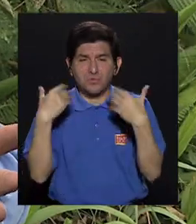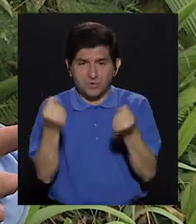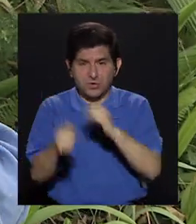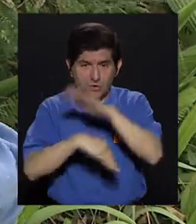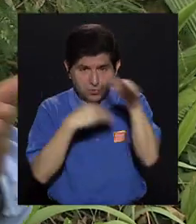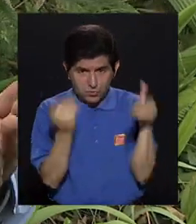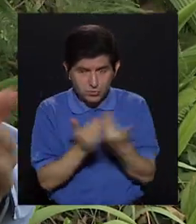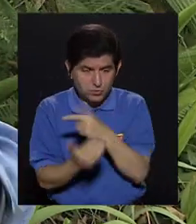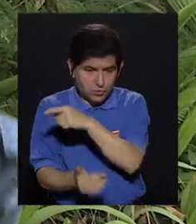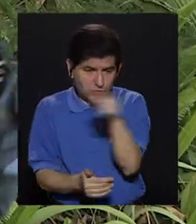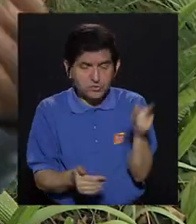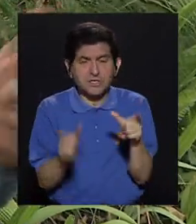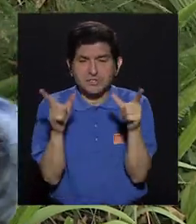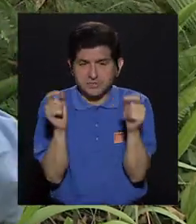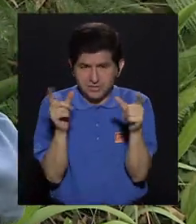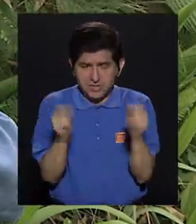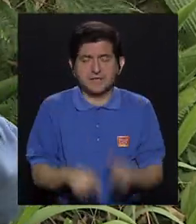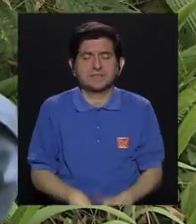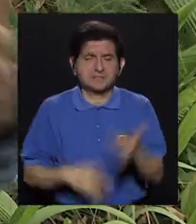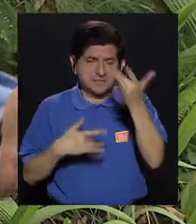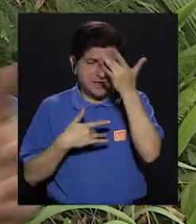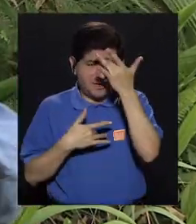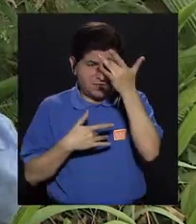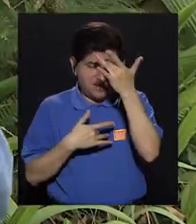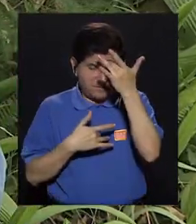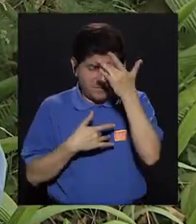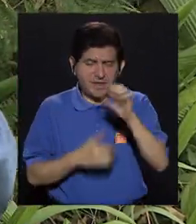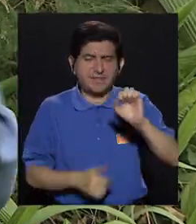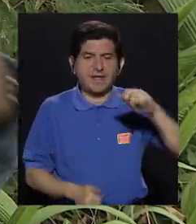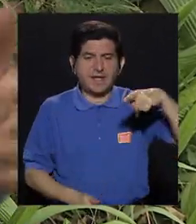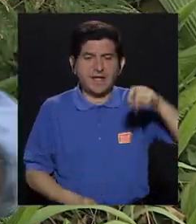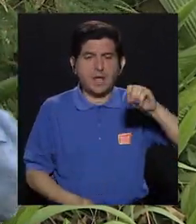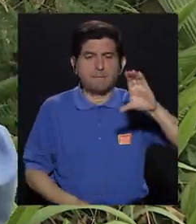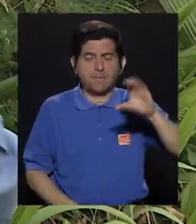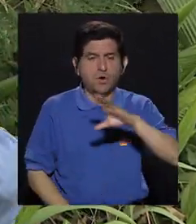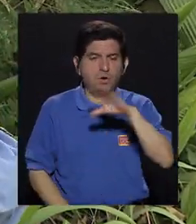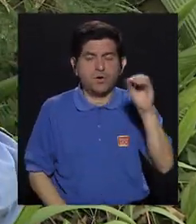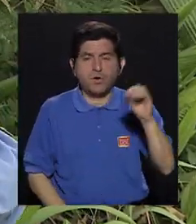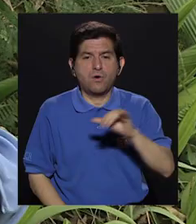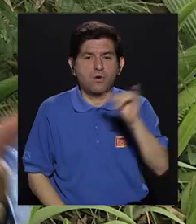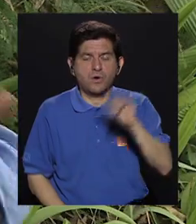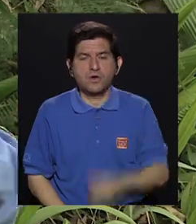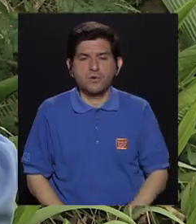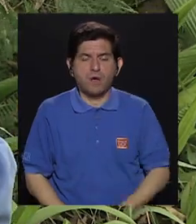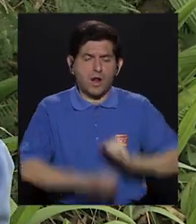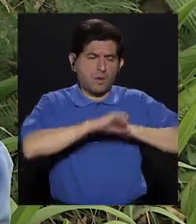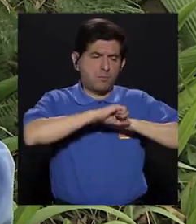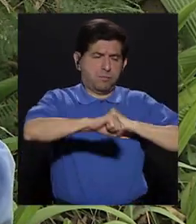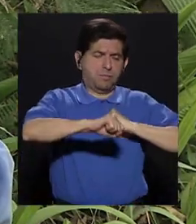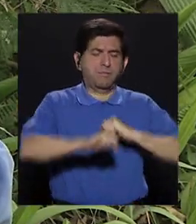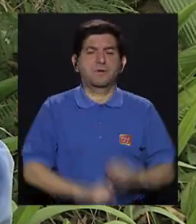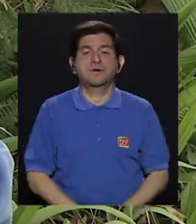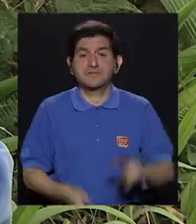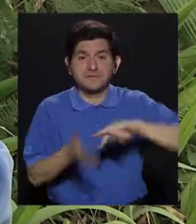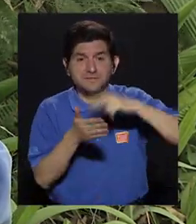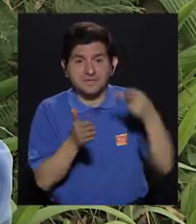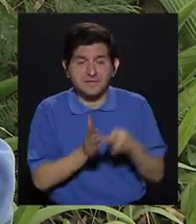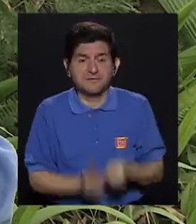salud. Todos esos cánceres, esa enfermedad pulmonar obstructiva crónica, ese derrame, ese infarto, termina